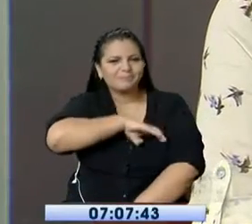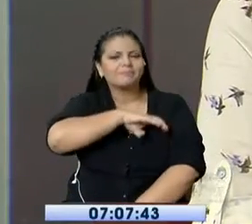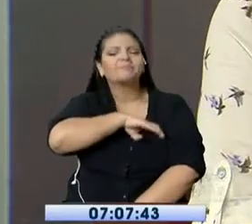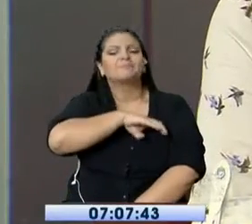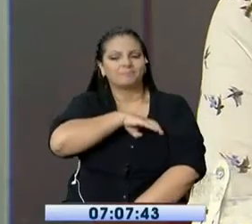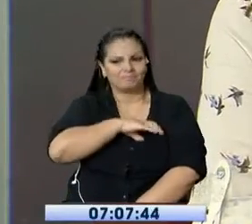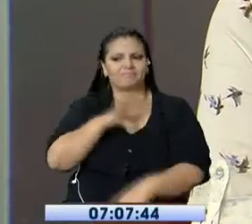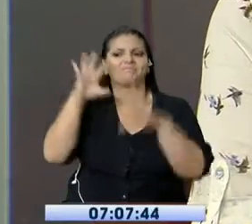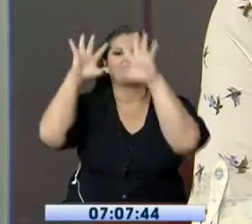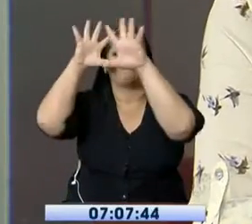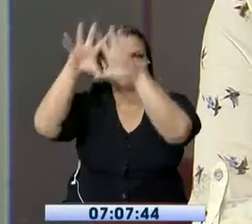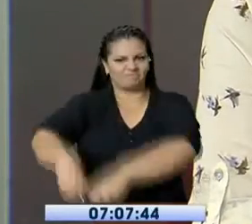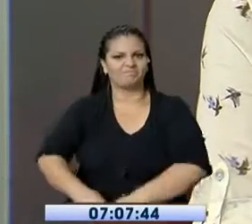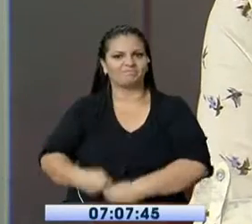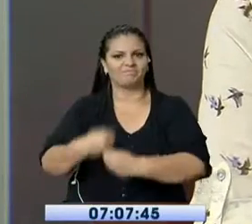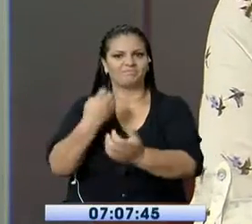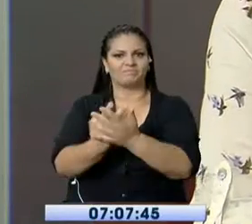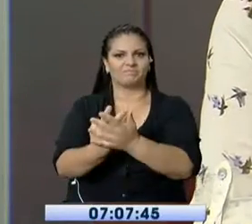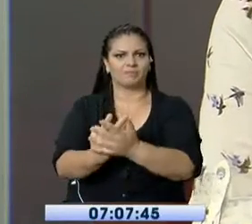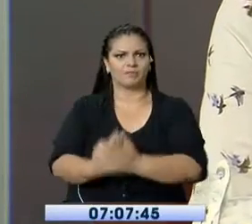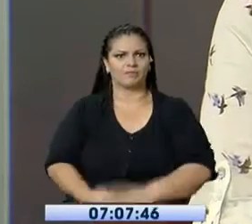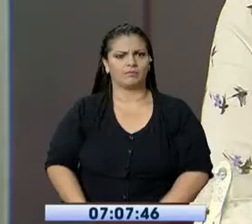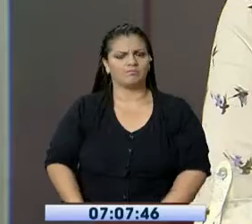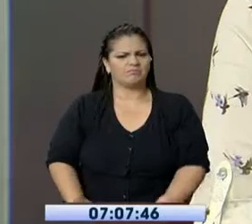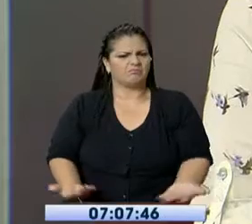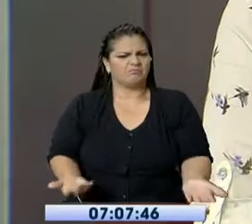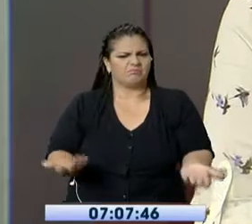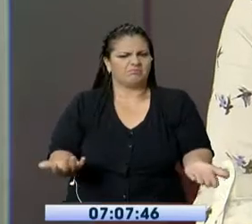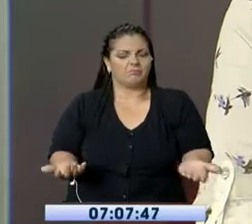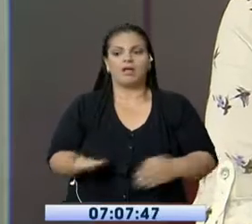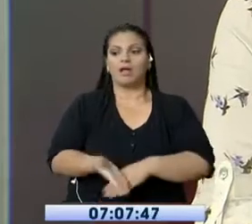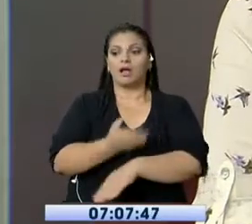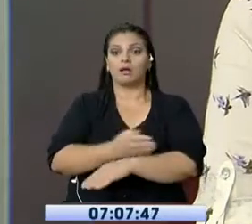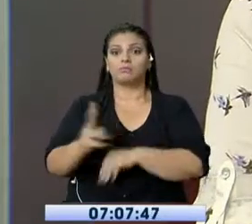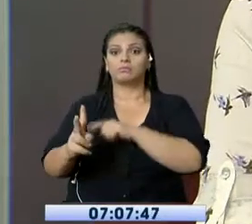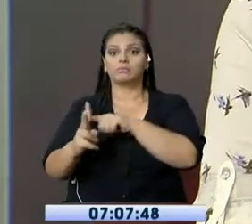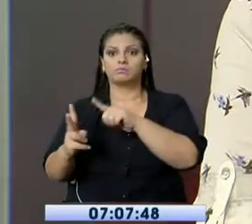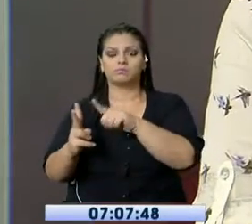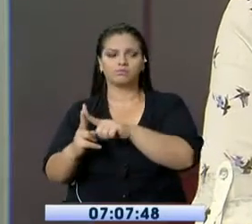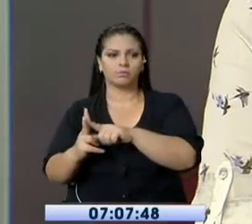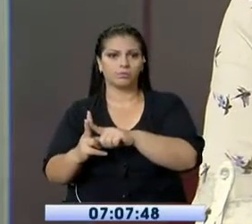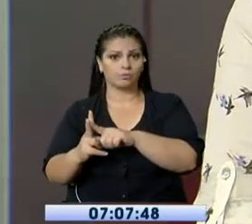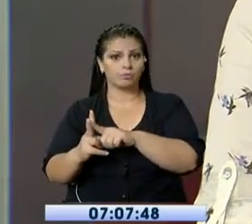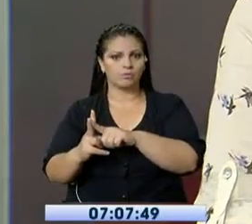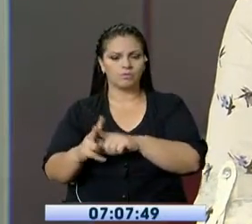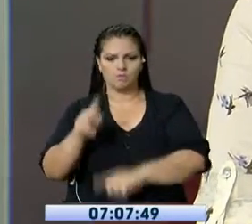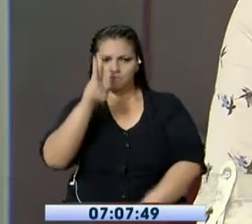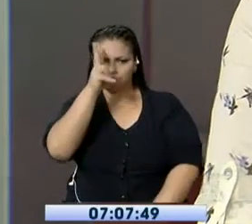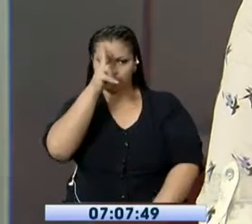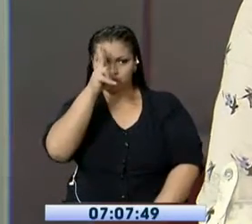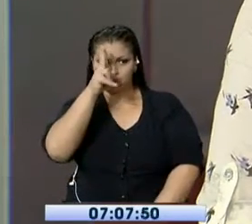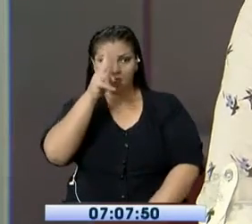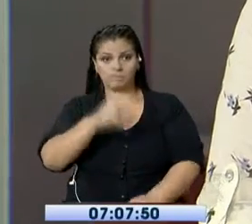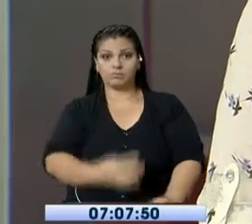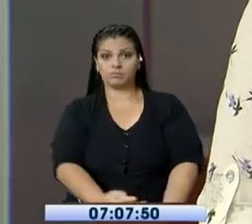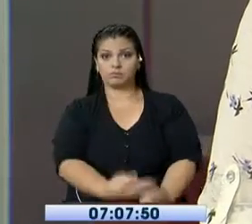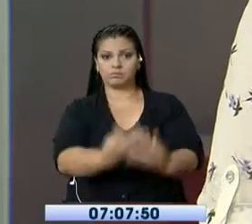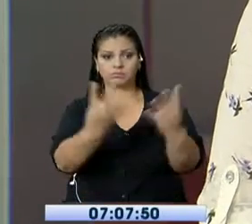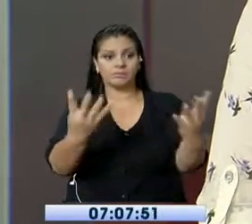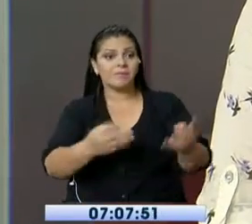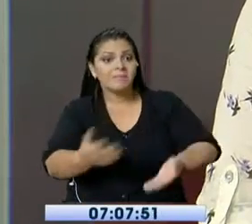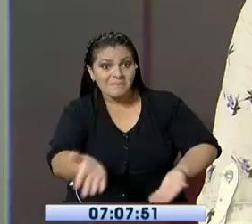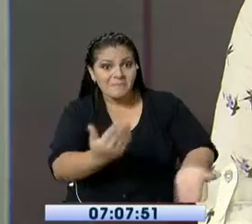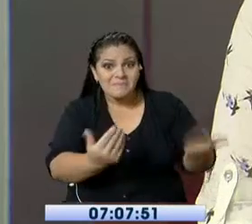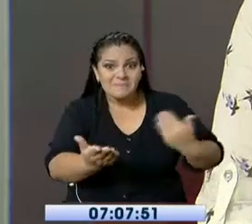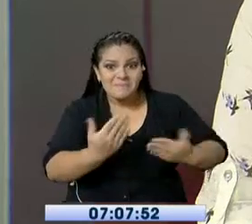habrían perjudicado a varias personas e incluso compañeros de trabajo con ofertas que jamás se